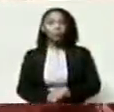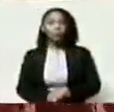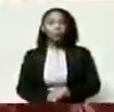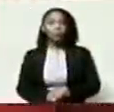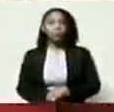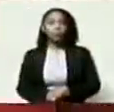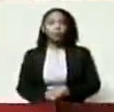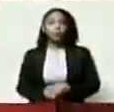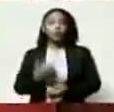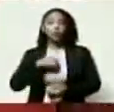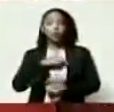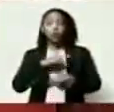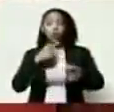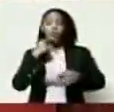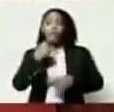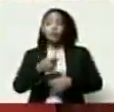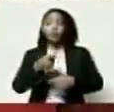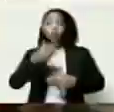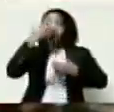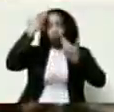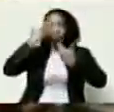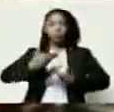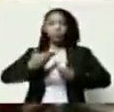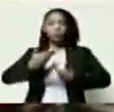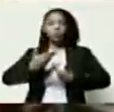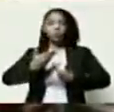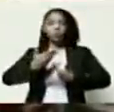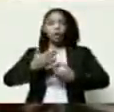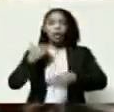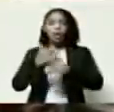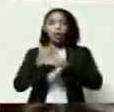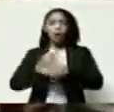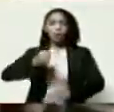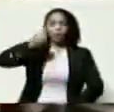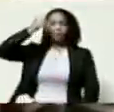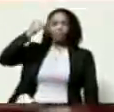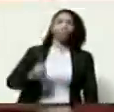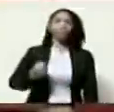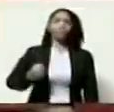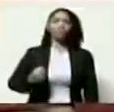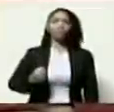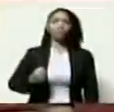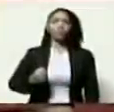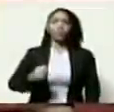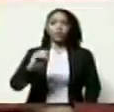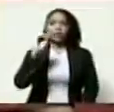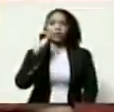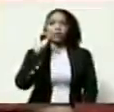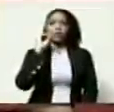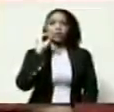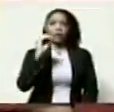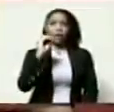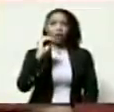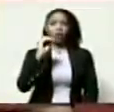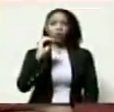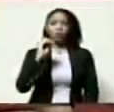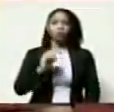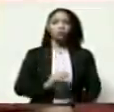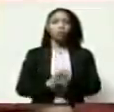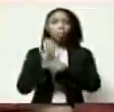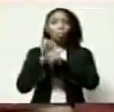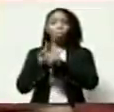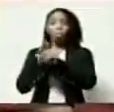Hemos dicho que seremos intolerantes. Tolerancia cero con